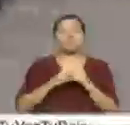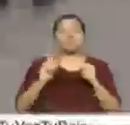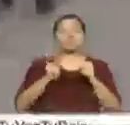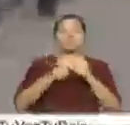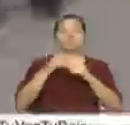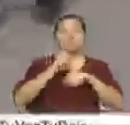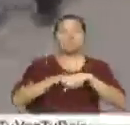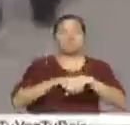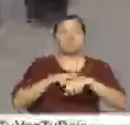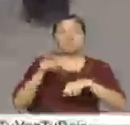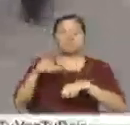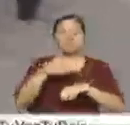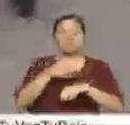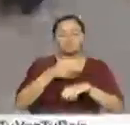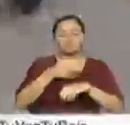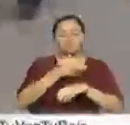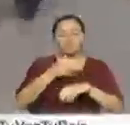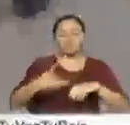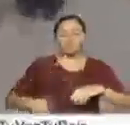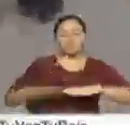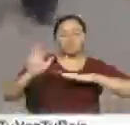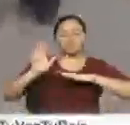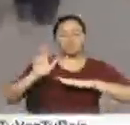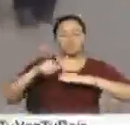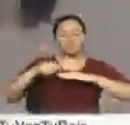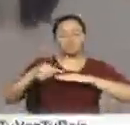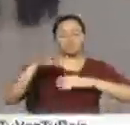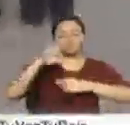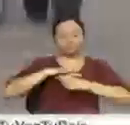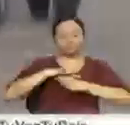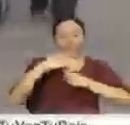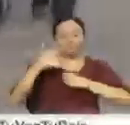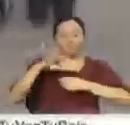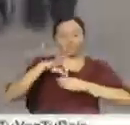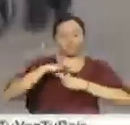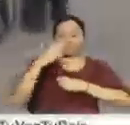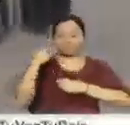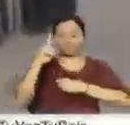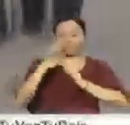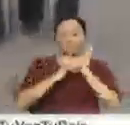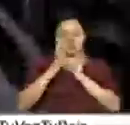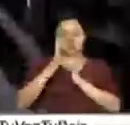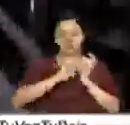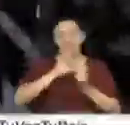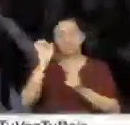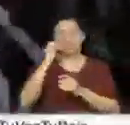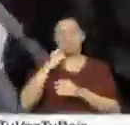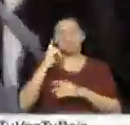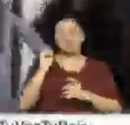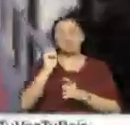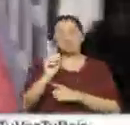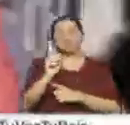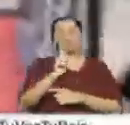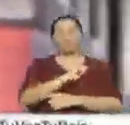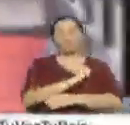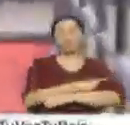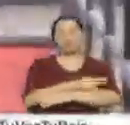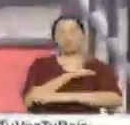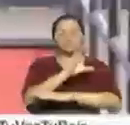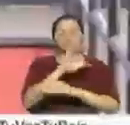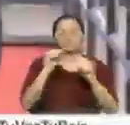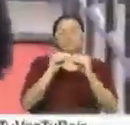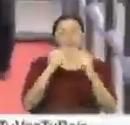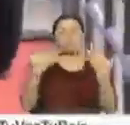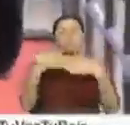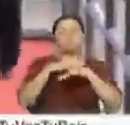primera gira internacional que realiza Moreno tras su elección en las urnas el pasado 2 de abril para fortalecer la integración